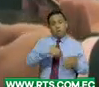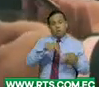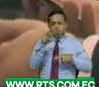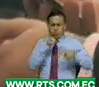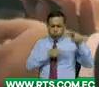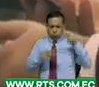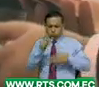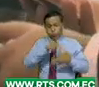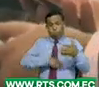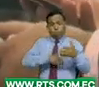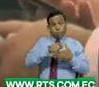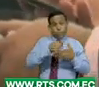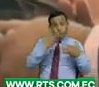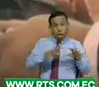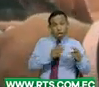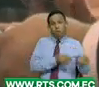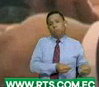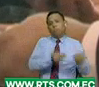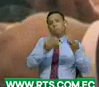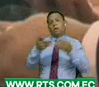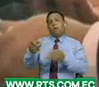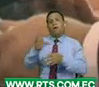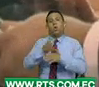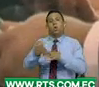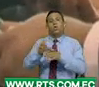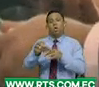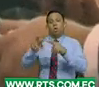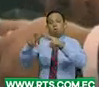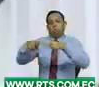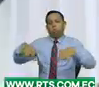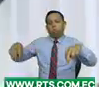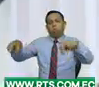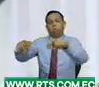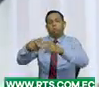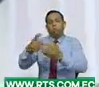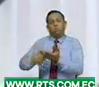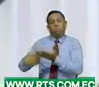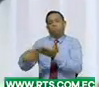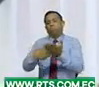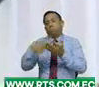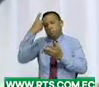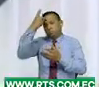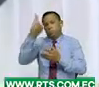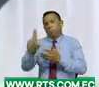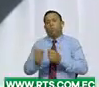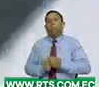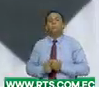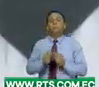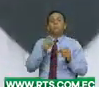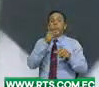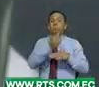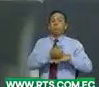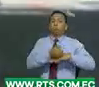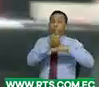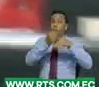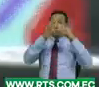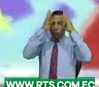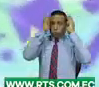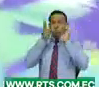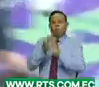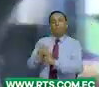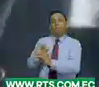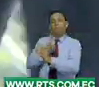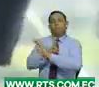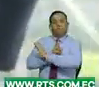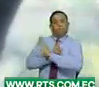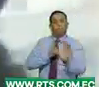llegar al consejo para darle aquí el tratamiento que se merece el alcalde jorge yunda abandonó la sesión sin pronunciarse sobre lo que ocurrió en